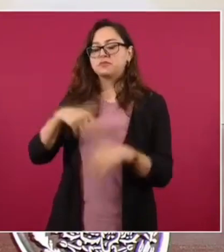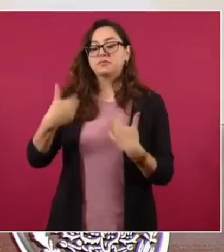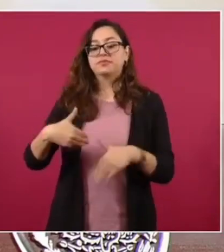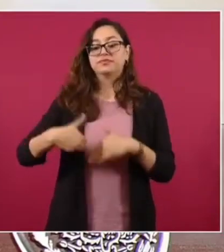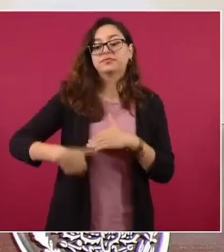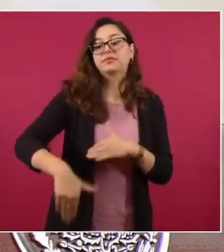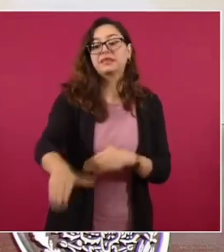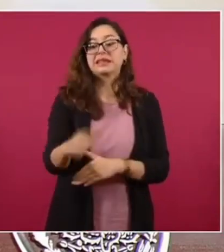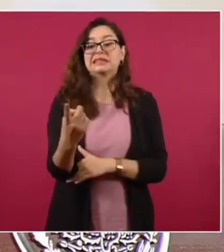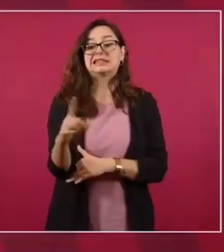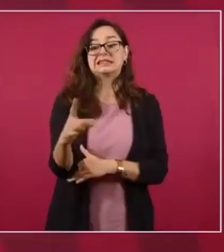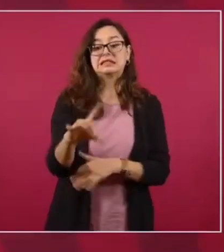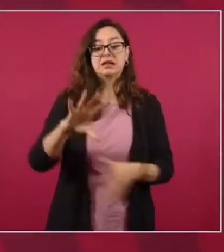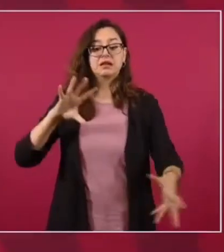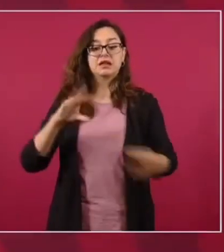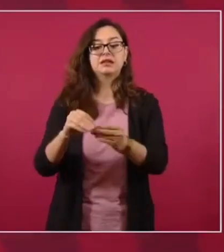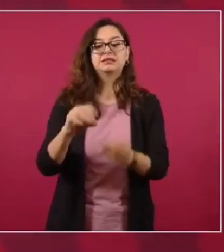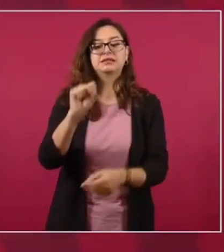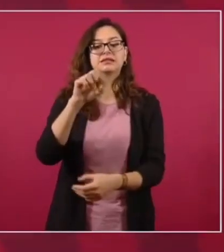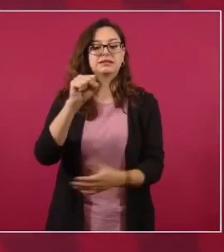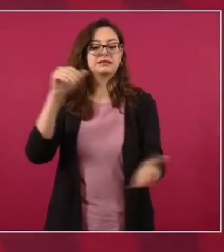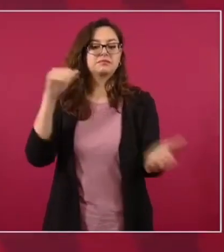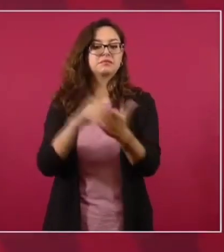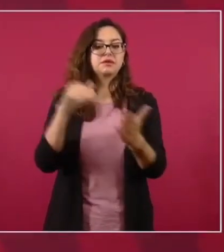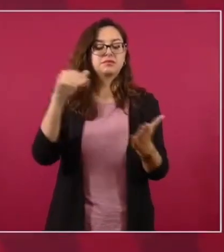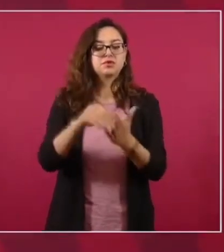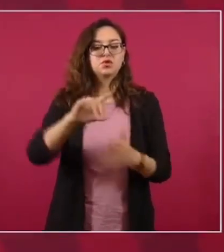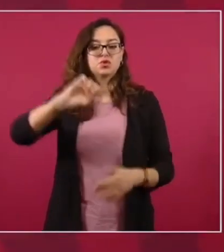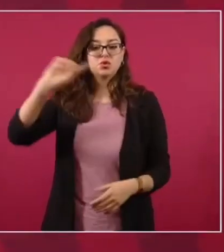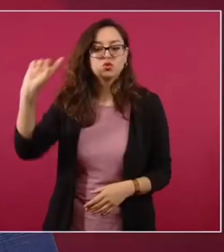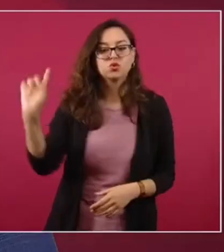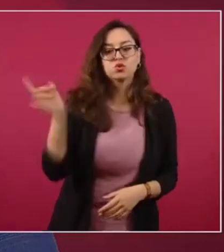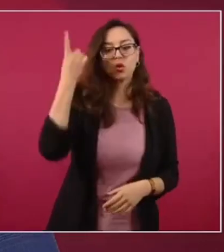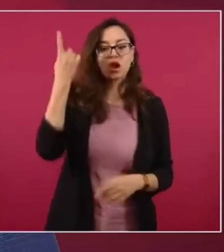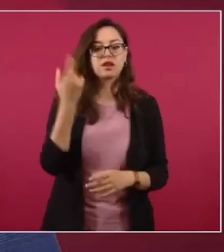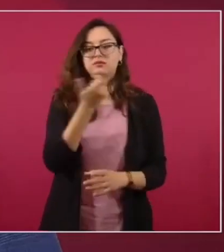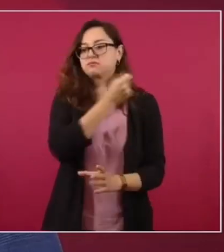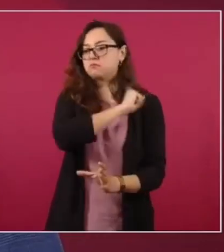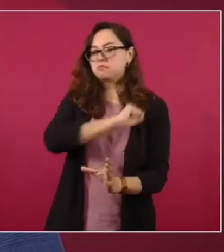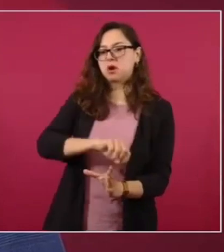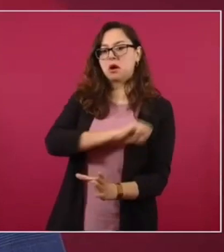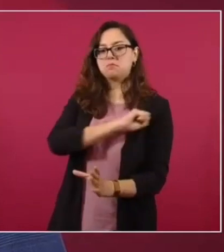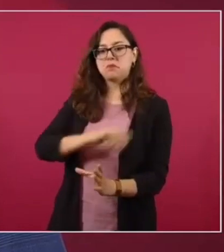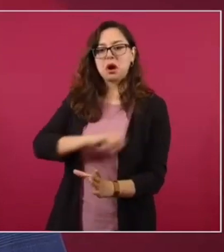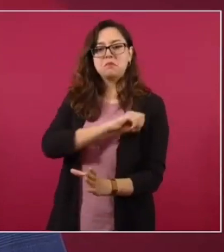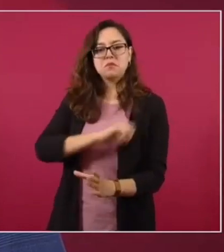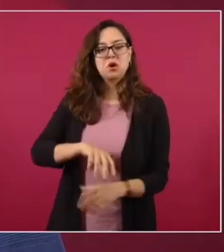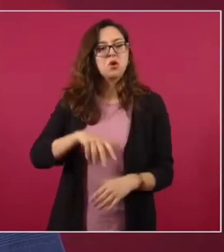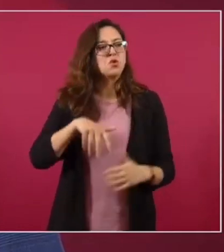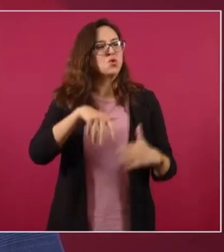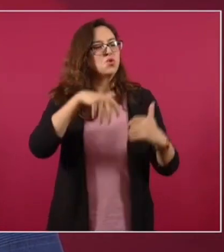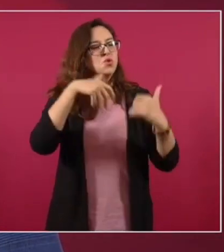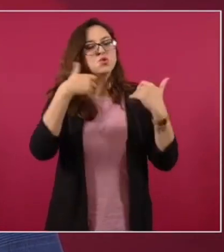a 60,000 millones de dólares de remesas.